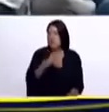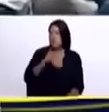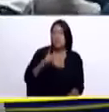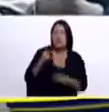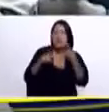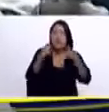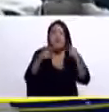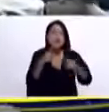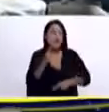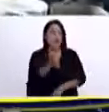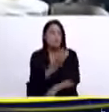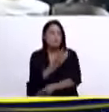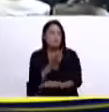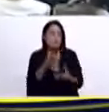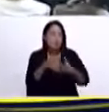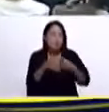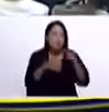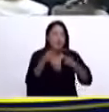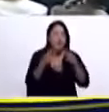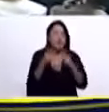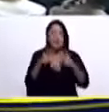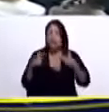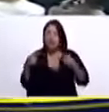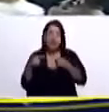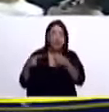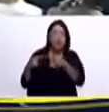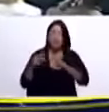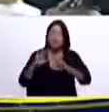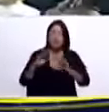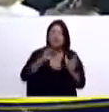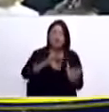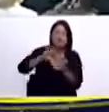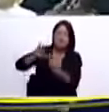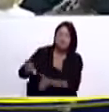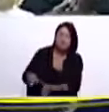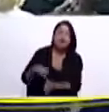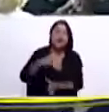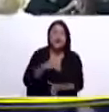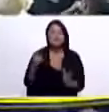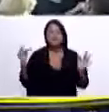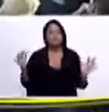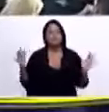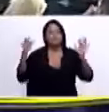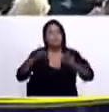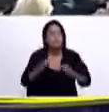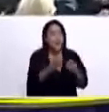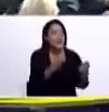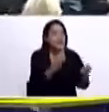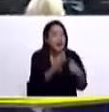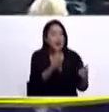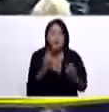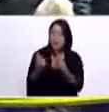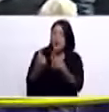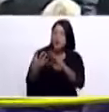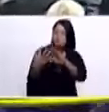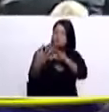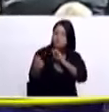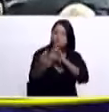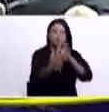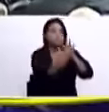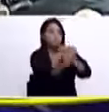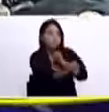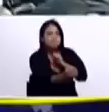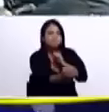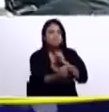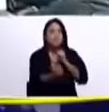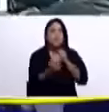políticos partidistas, que dejamos de lado las consignas y buscamos por la vía del diálogo un camino común